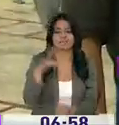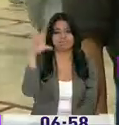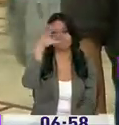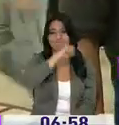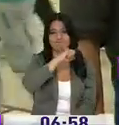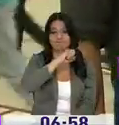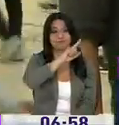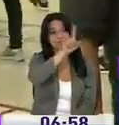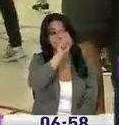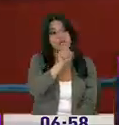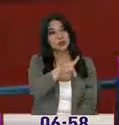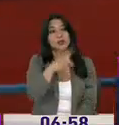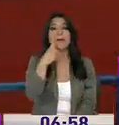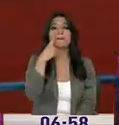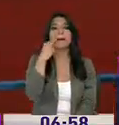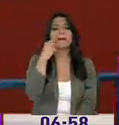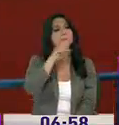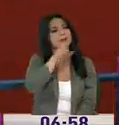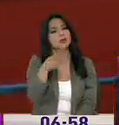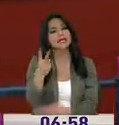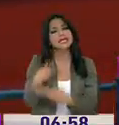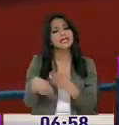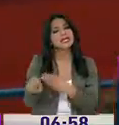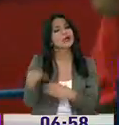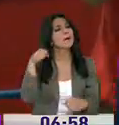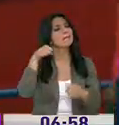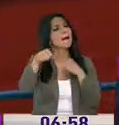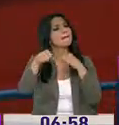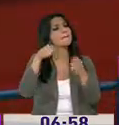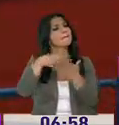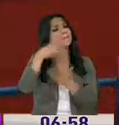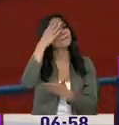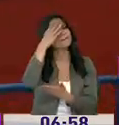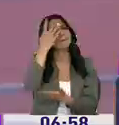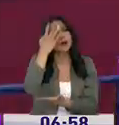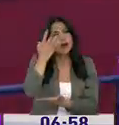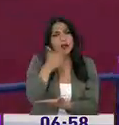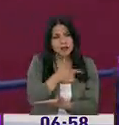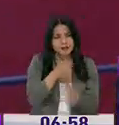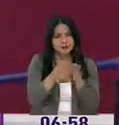a un padre de familia por qué optó por llevar a su hijo a entrenar esta disciplina.